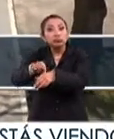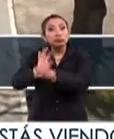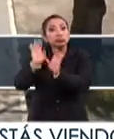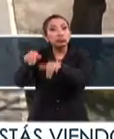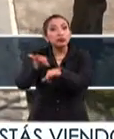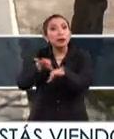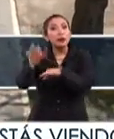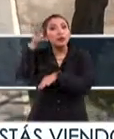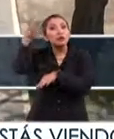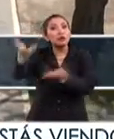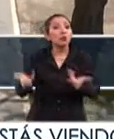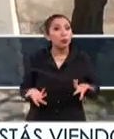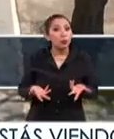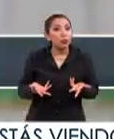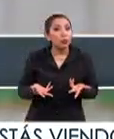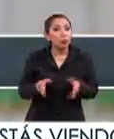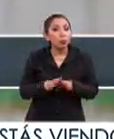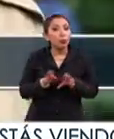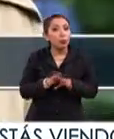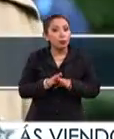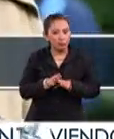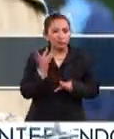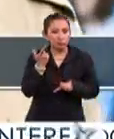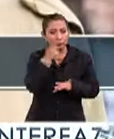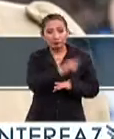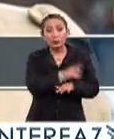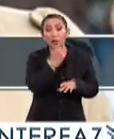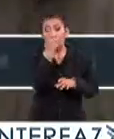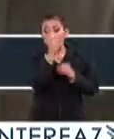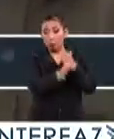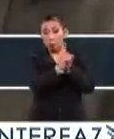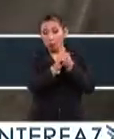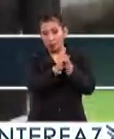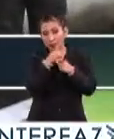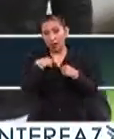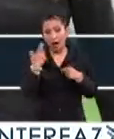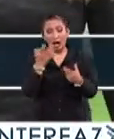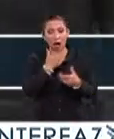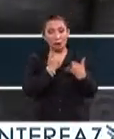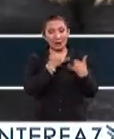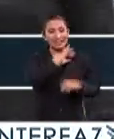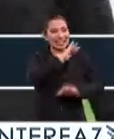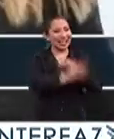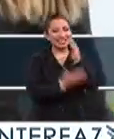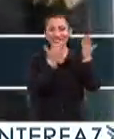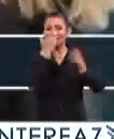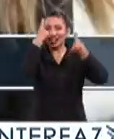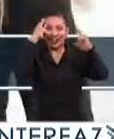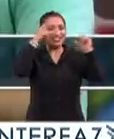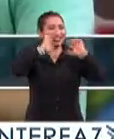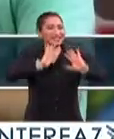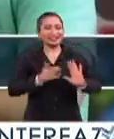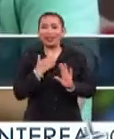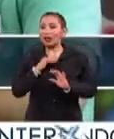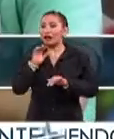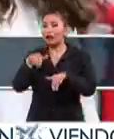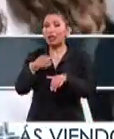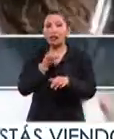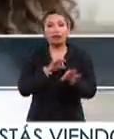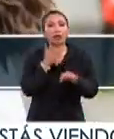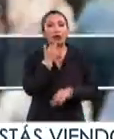con lo que te vas a encontrar allá afuera. Una buena parte de los problemas que existen con los jóvenes cuando salen de la escuela es que no encuentran